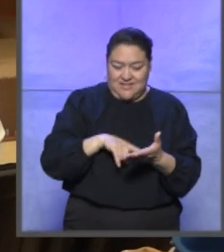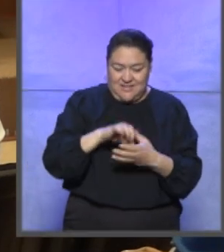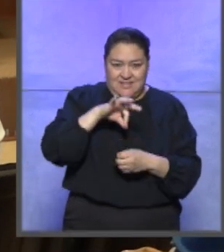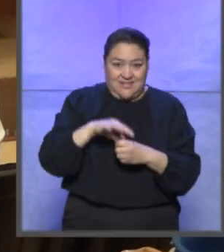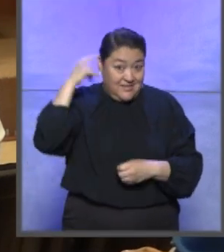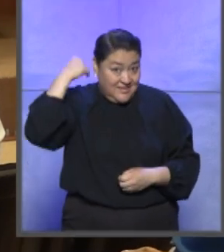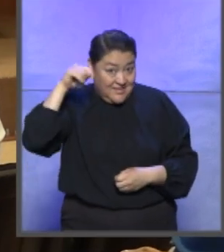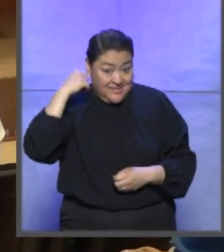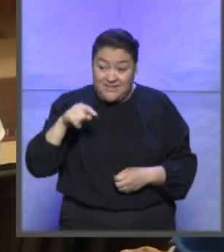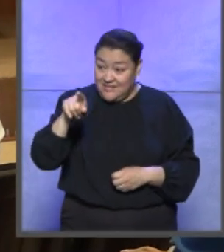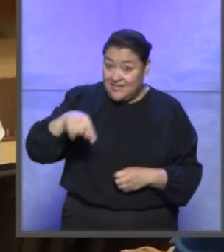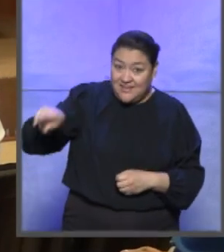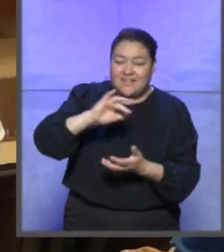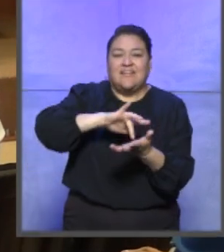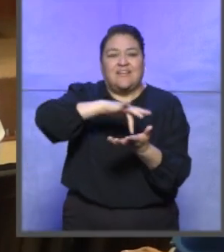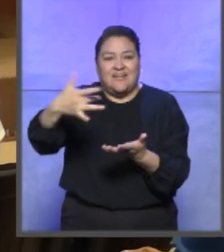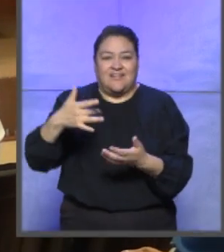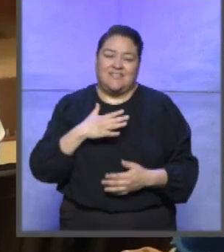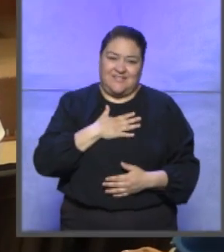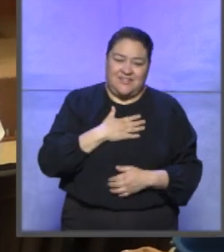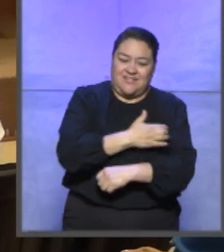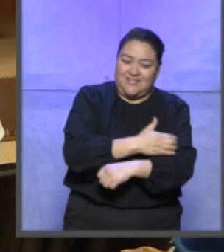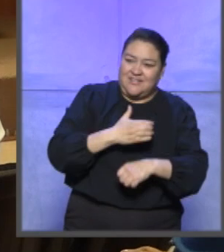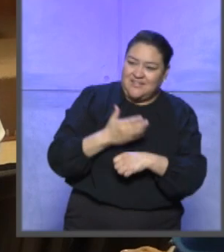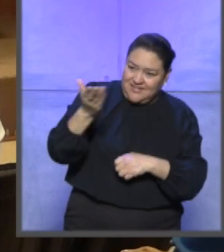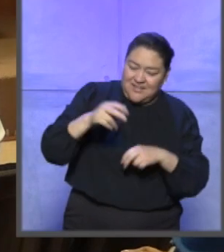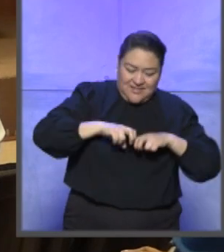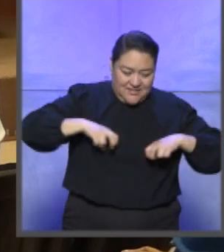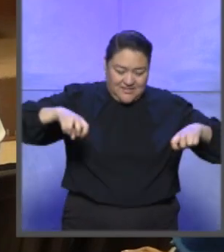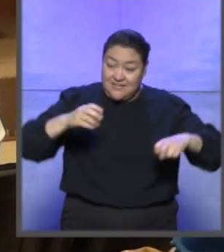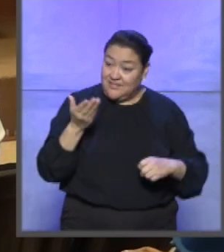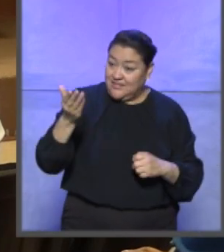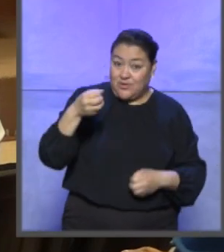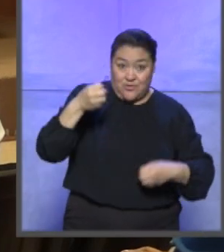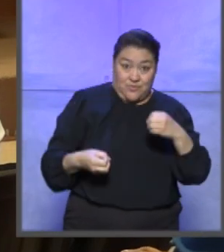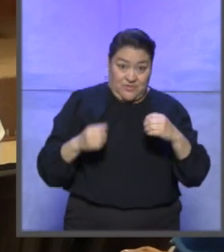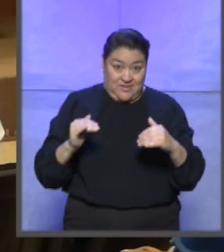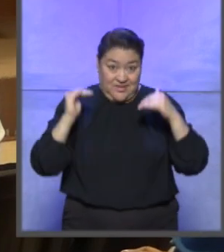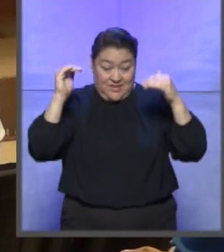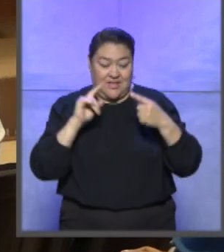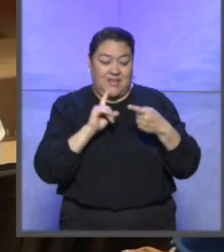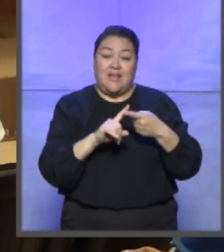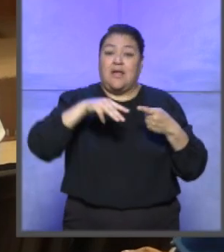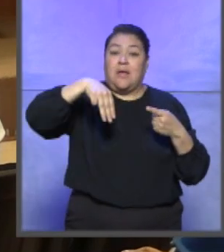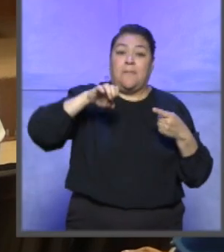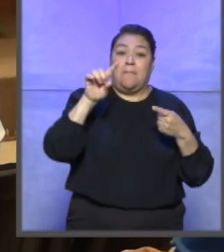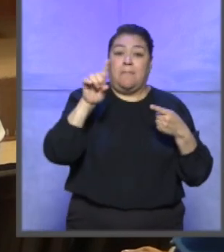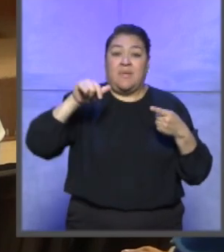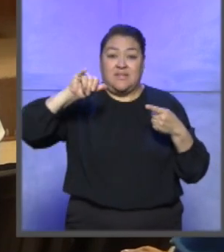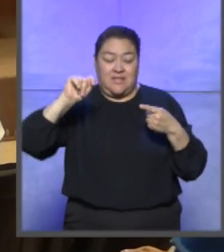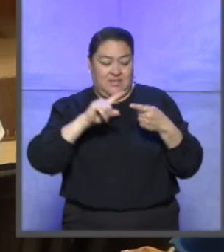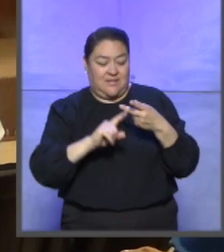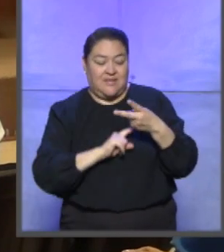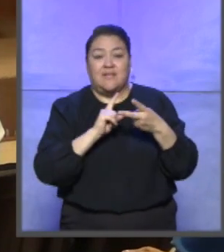Tribunal Electoral de Tabasco, conformado por mis compañeros de pleno, el magistrado José Osorio Amézquita